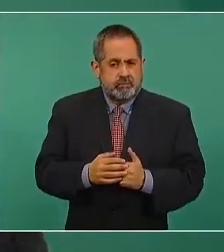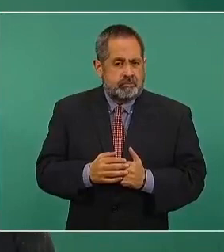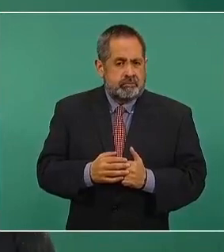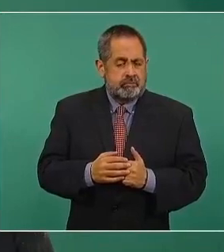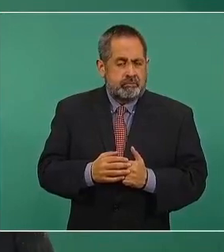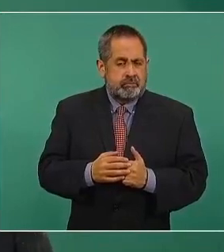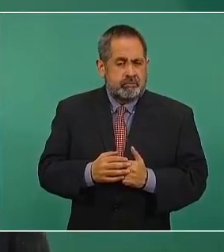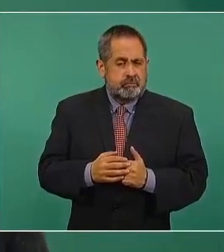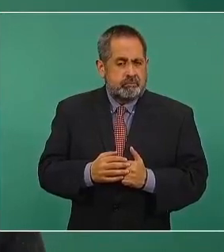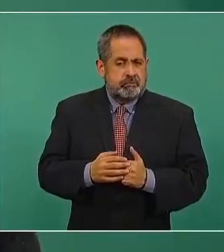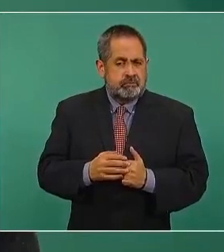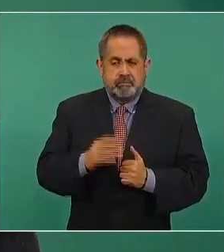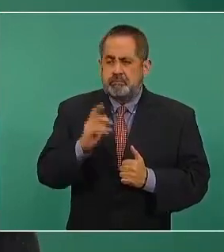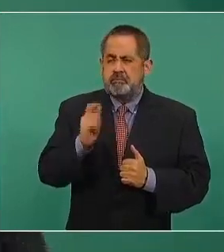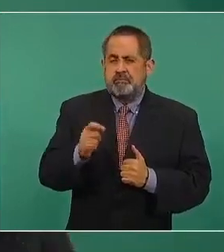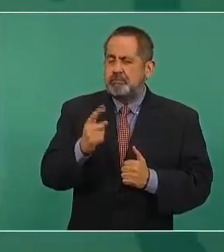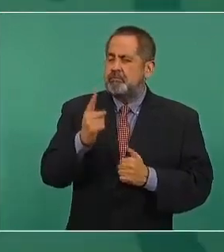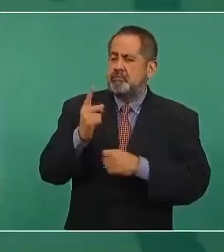tenga